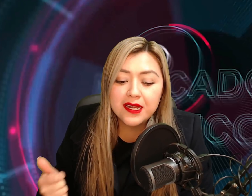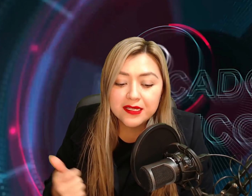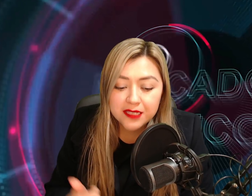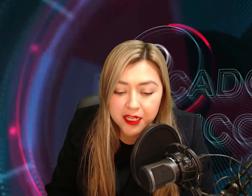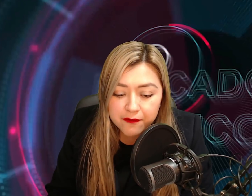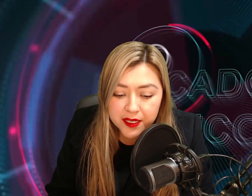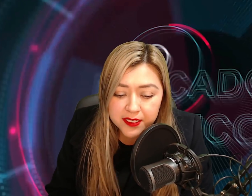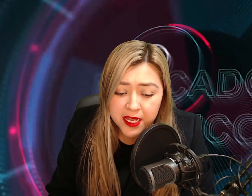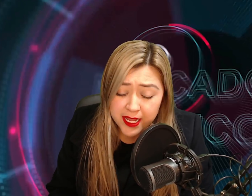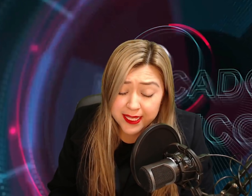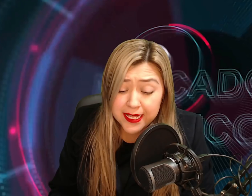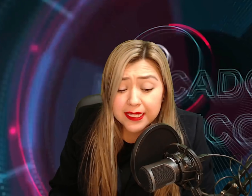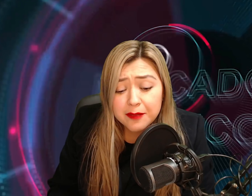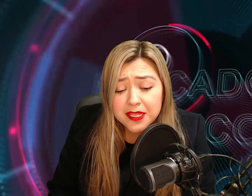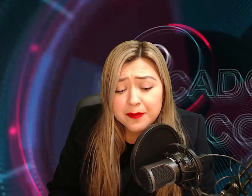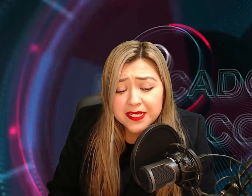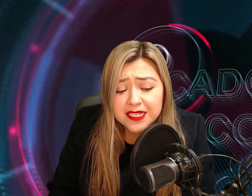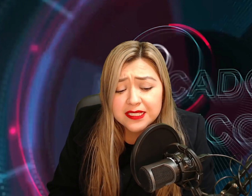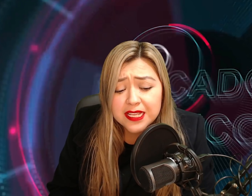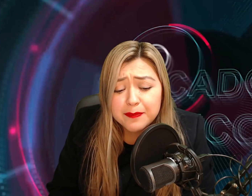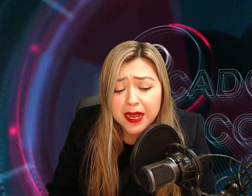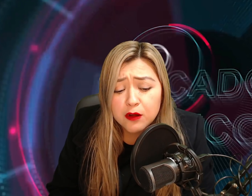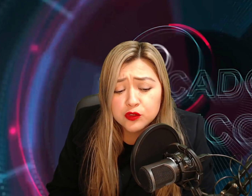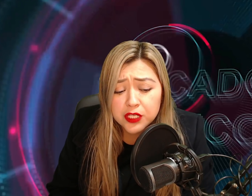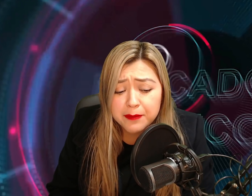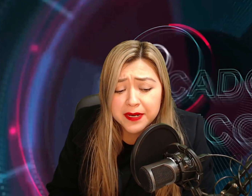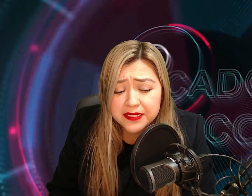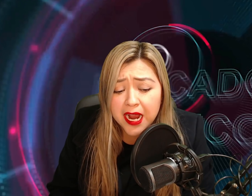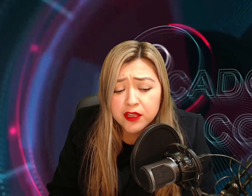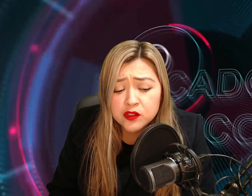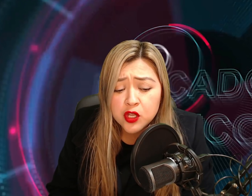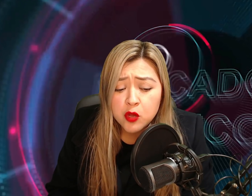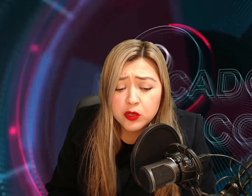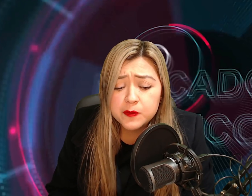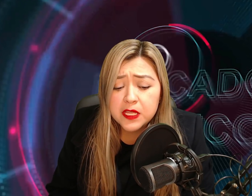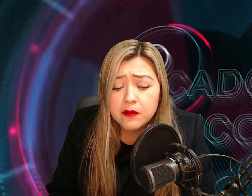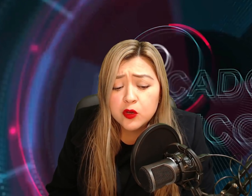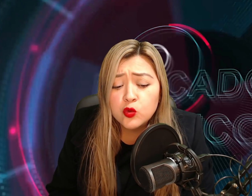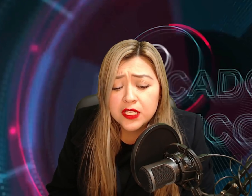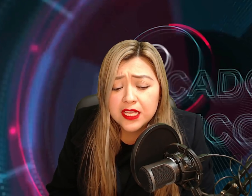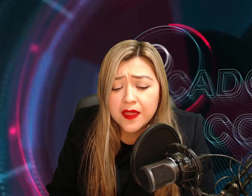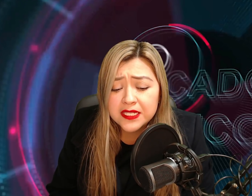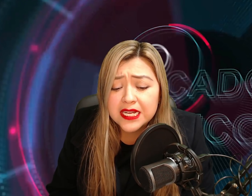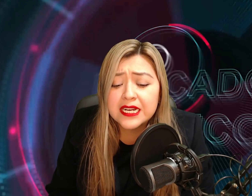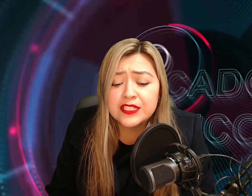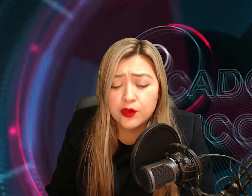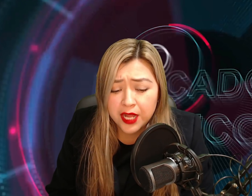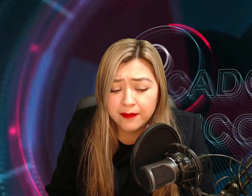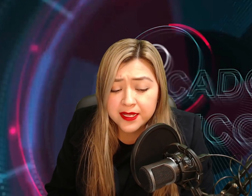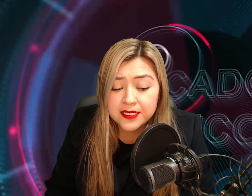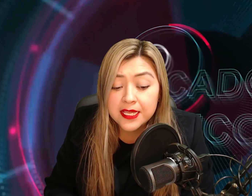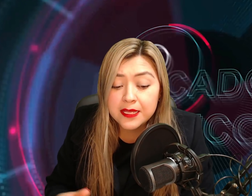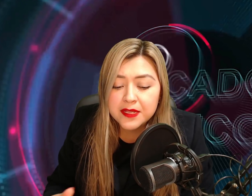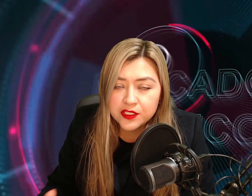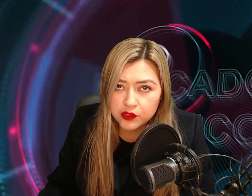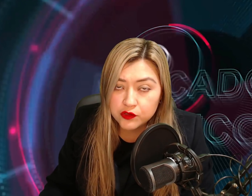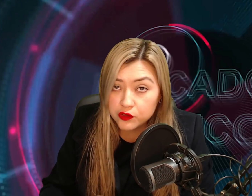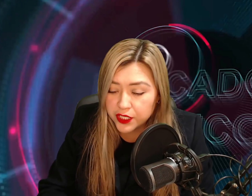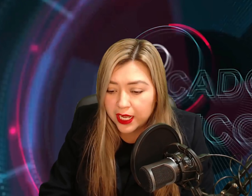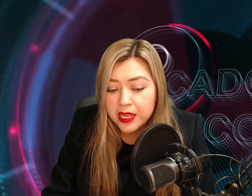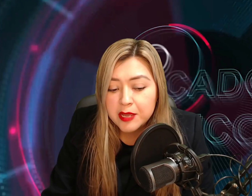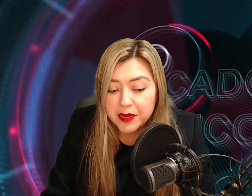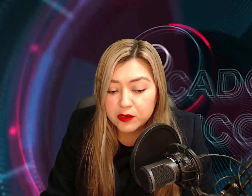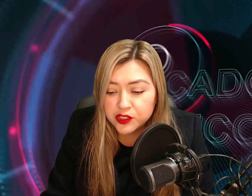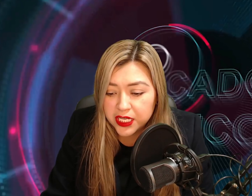aumenten las tarifas indica también el presidente que para los empresarios pues puede haber utilidades razonables y dimensión